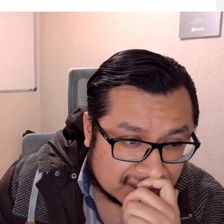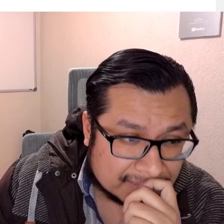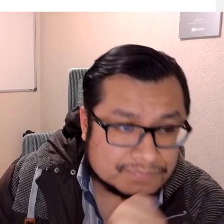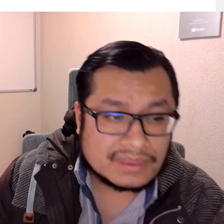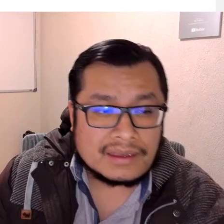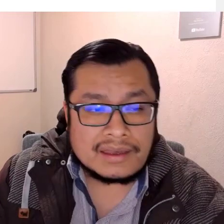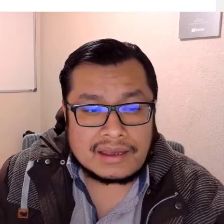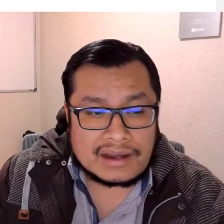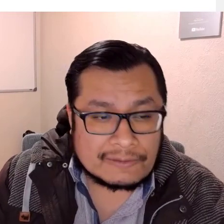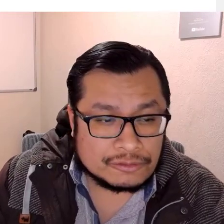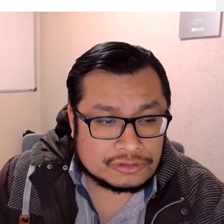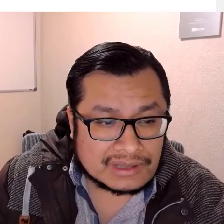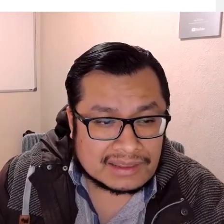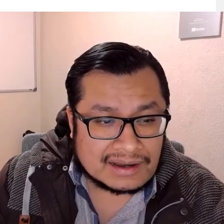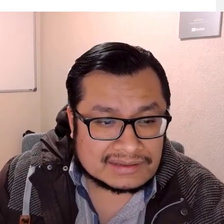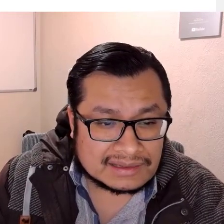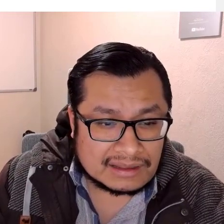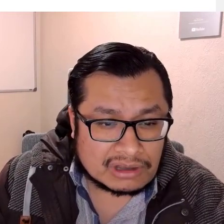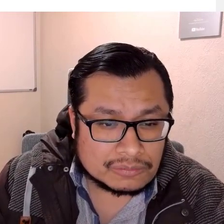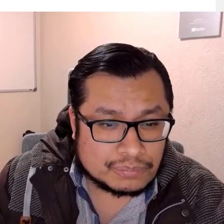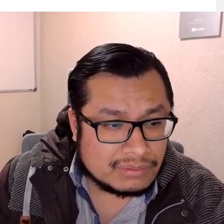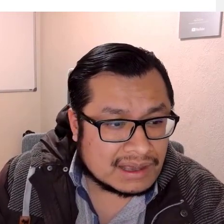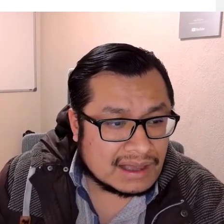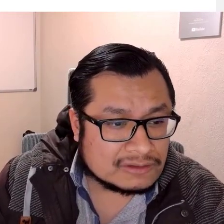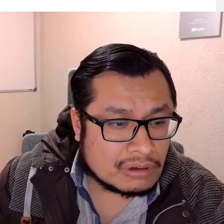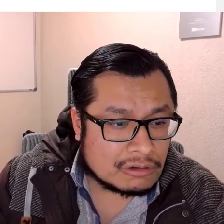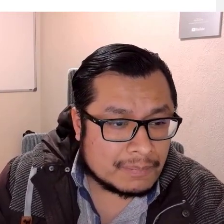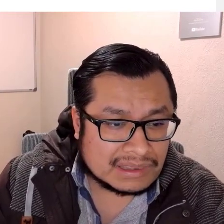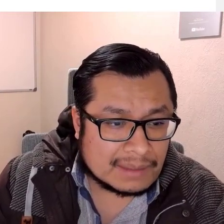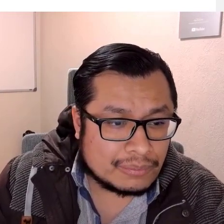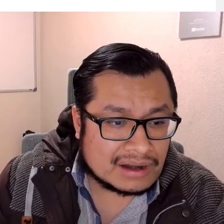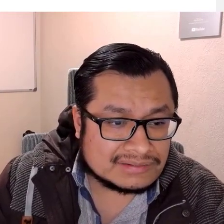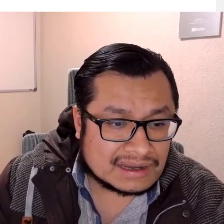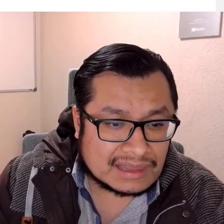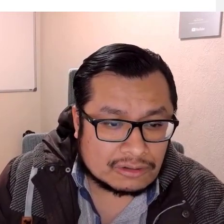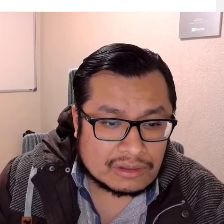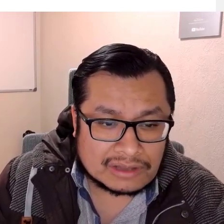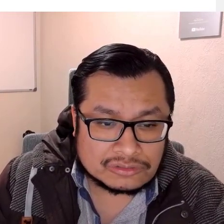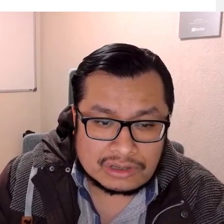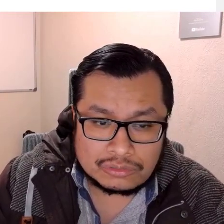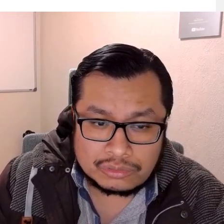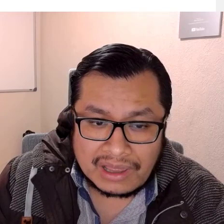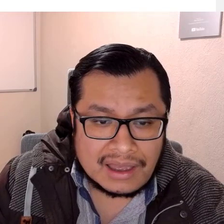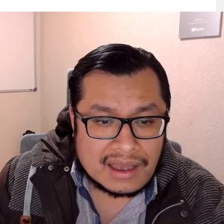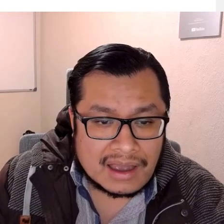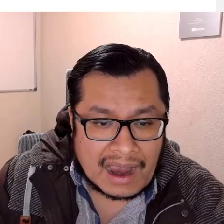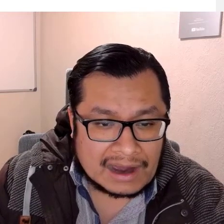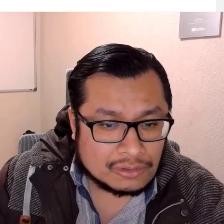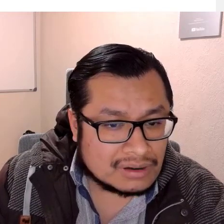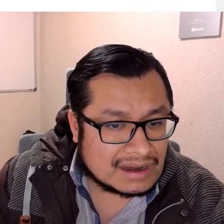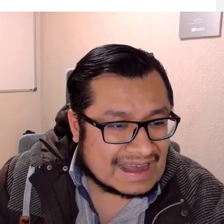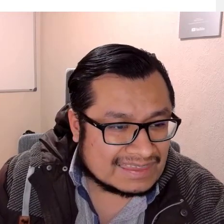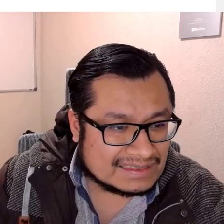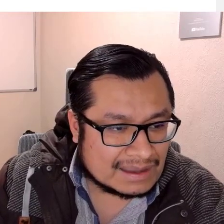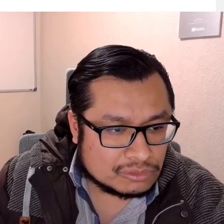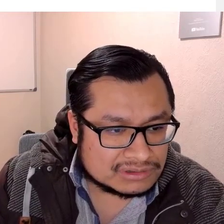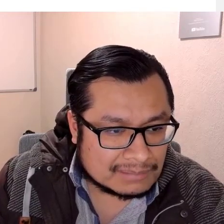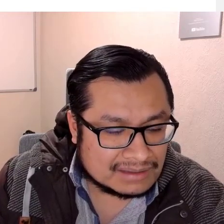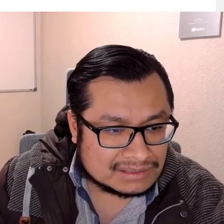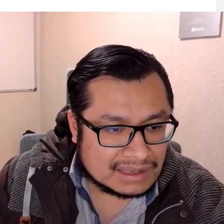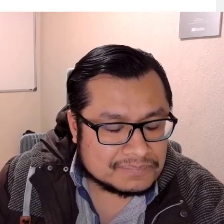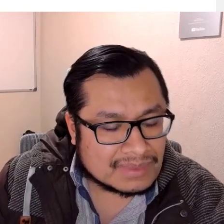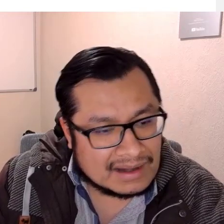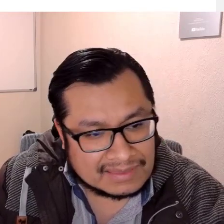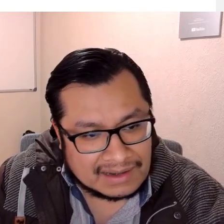dosis de modernas la funcionaria de la secretaría educación pública estuvo acompañada por el secretario de educación y cultura aaron graben a